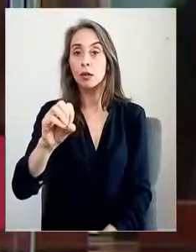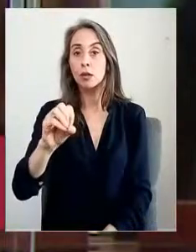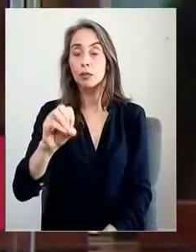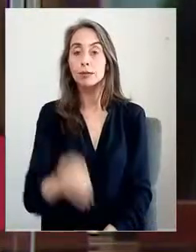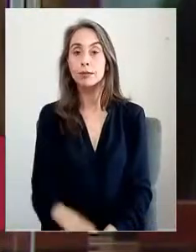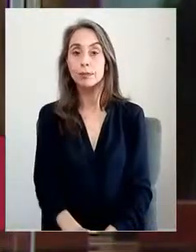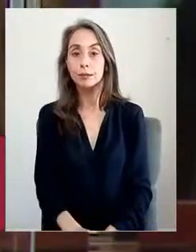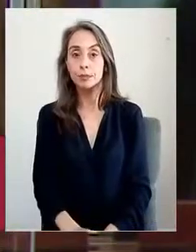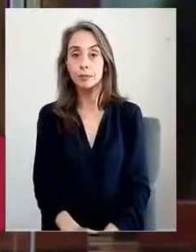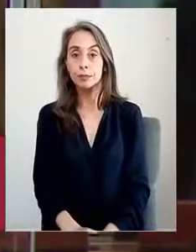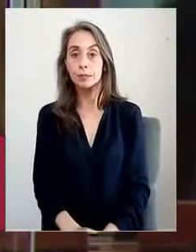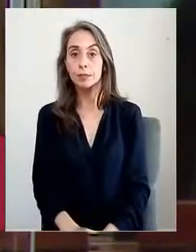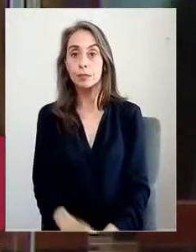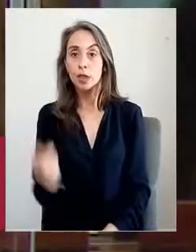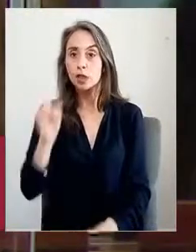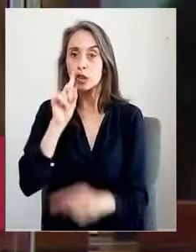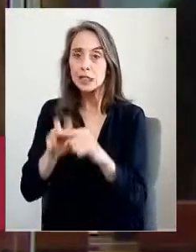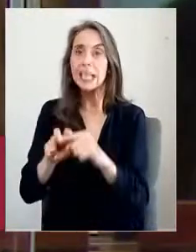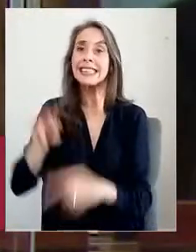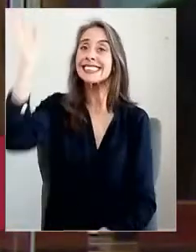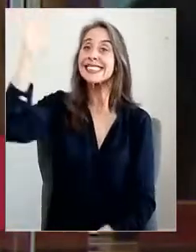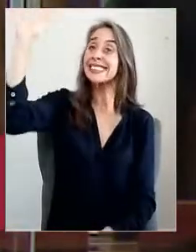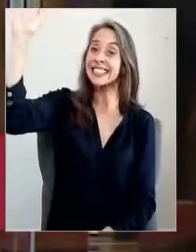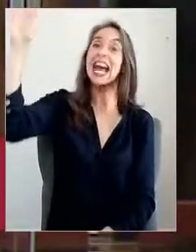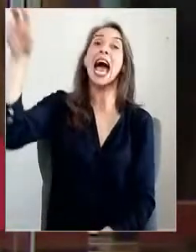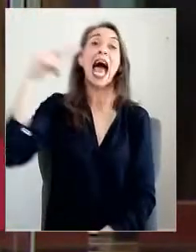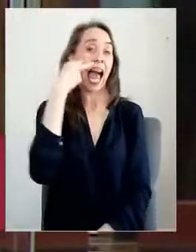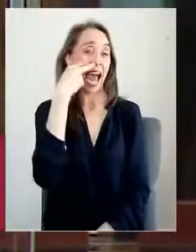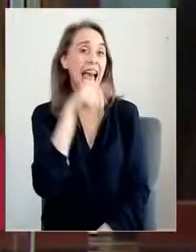¿No está? Sí, está.